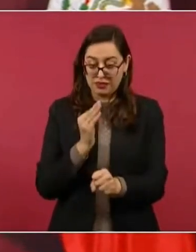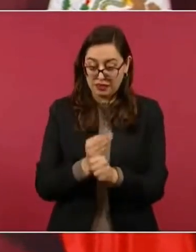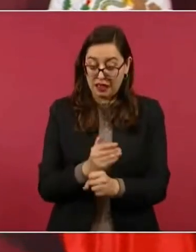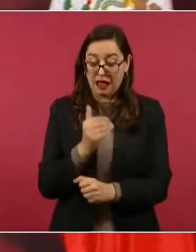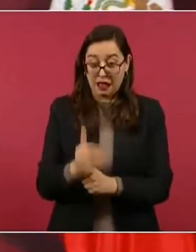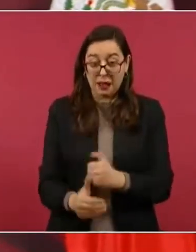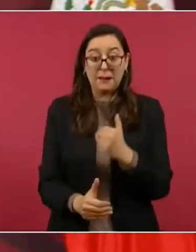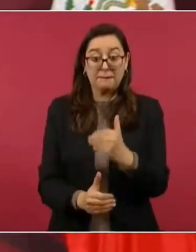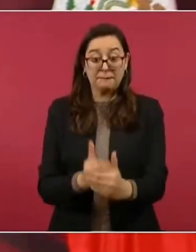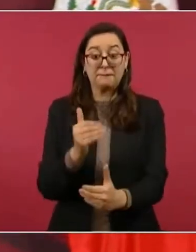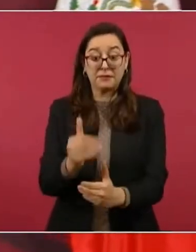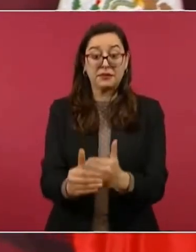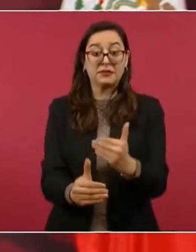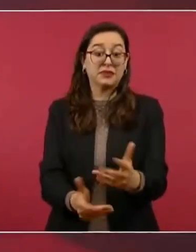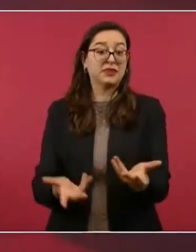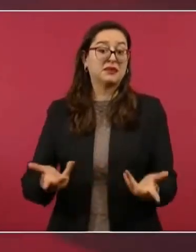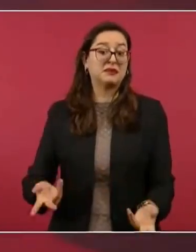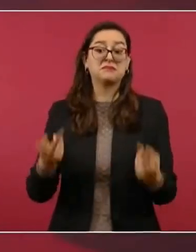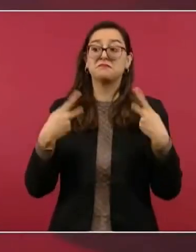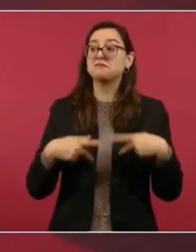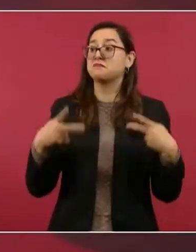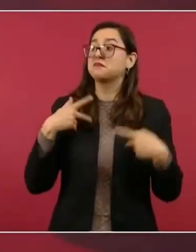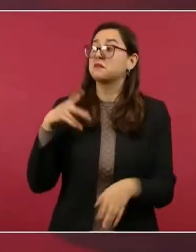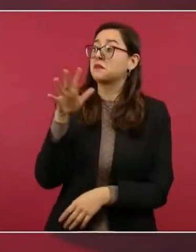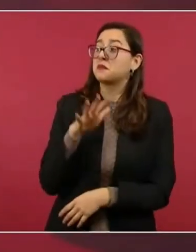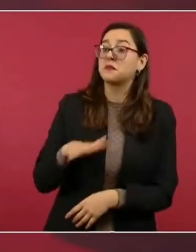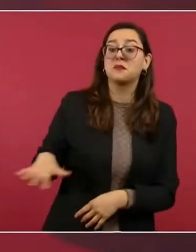Además, un pueblo bueno, un pueblo trabajador.